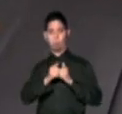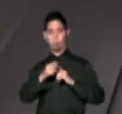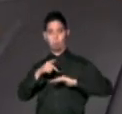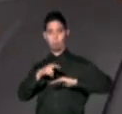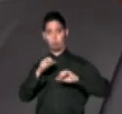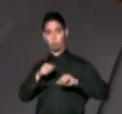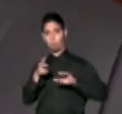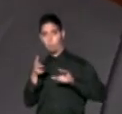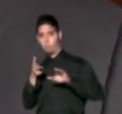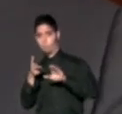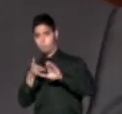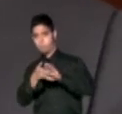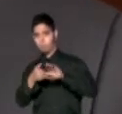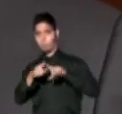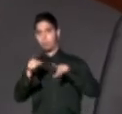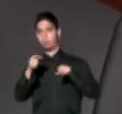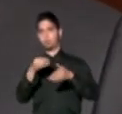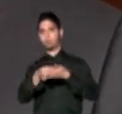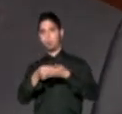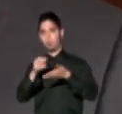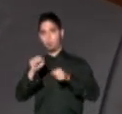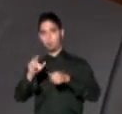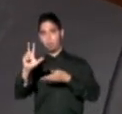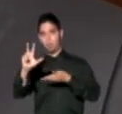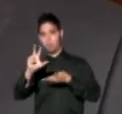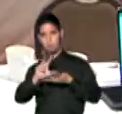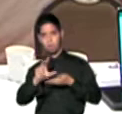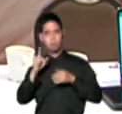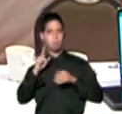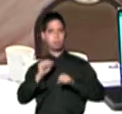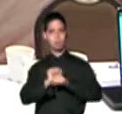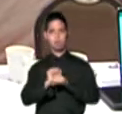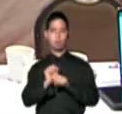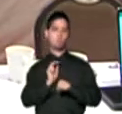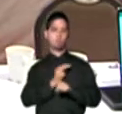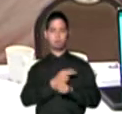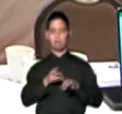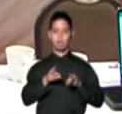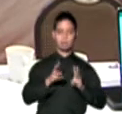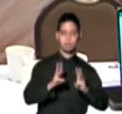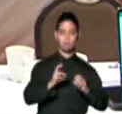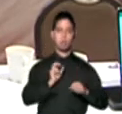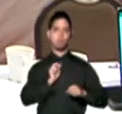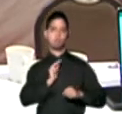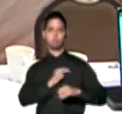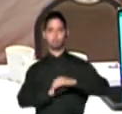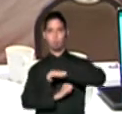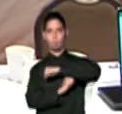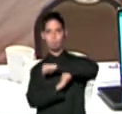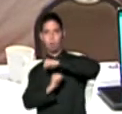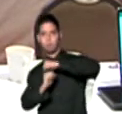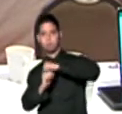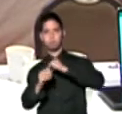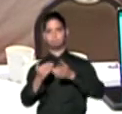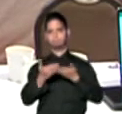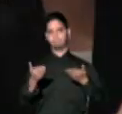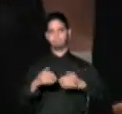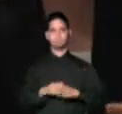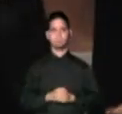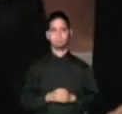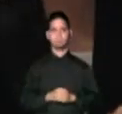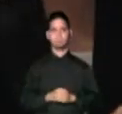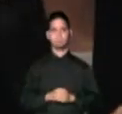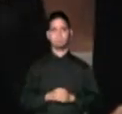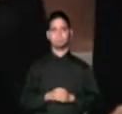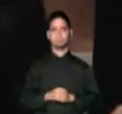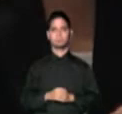esa parte de eso venga para nuestras carreteras, nuestros puentes. La discusión se dio durante un foro sobre el impacto que tendrán las